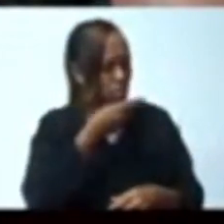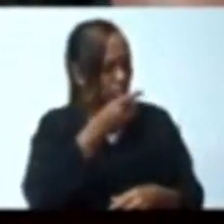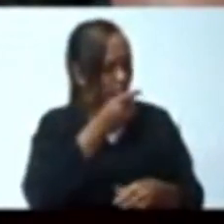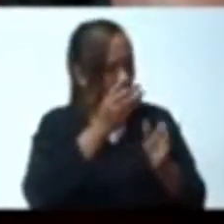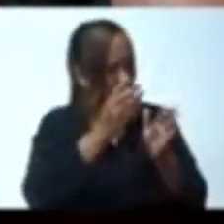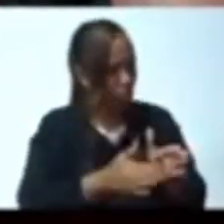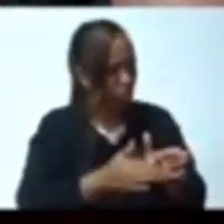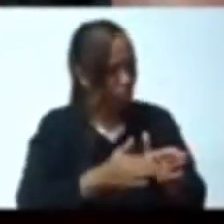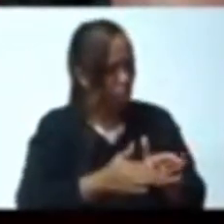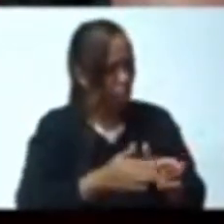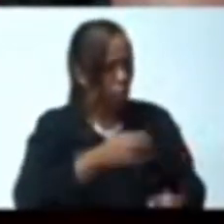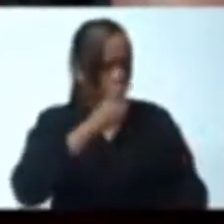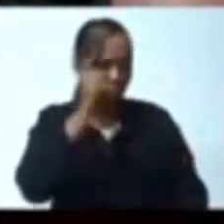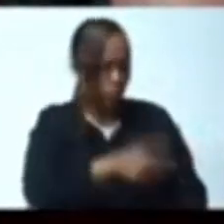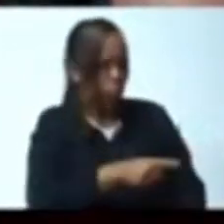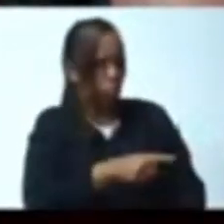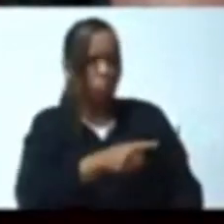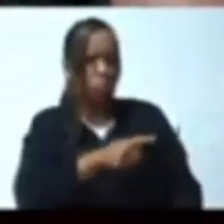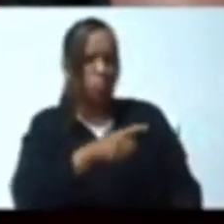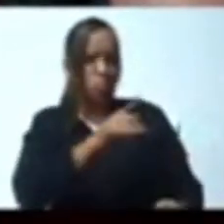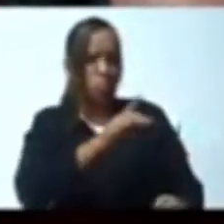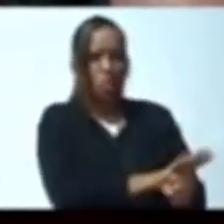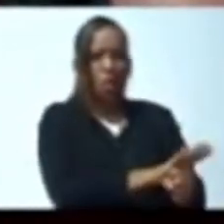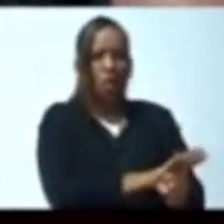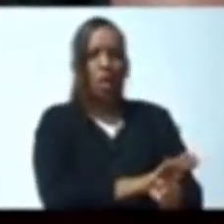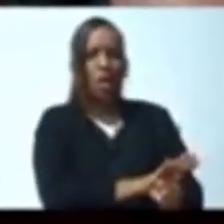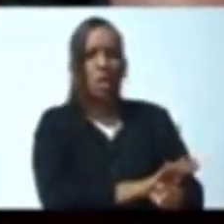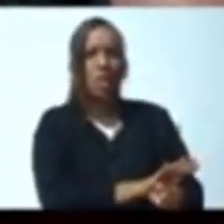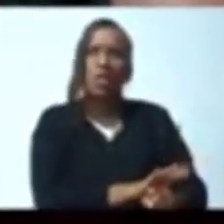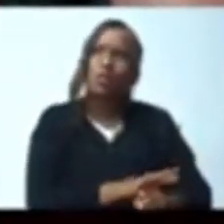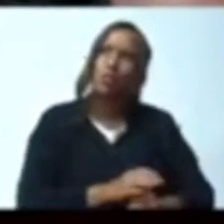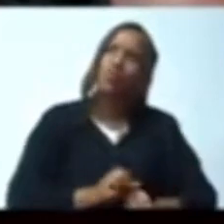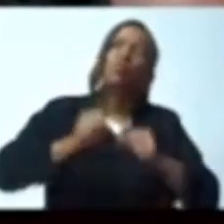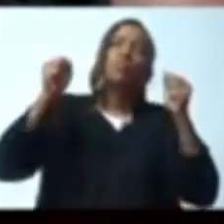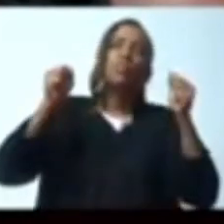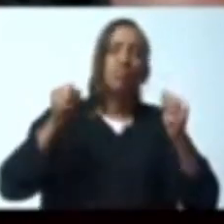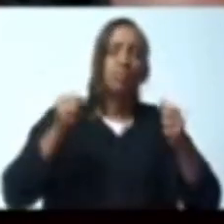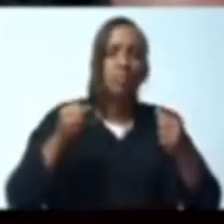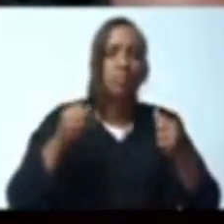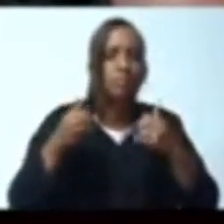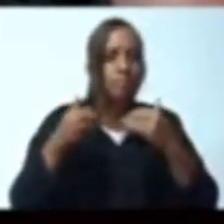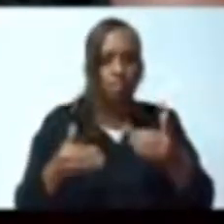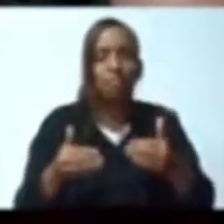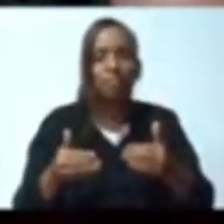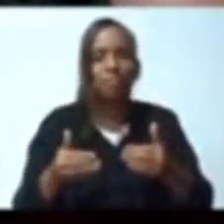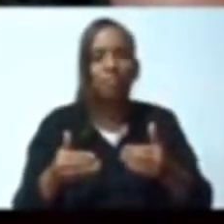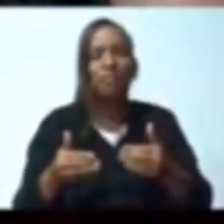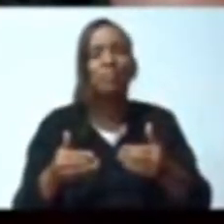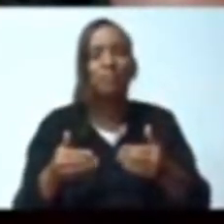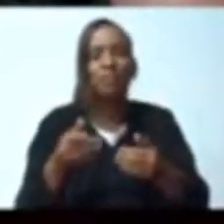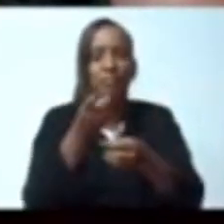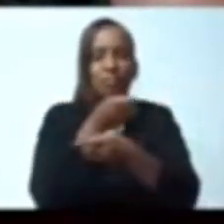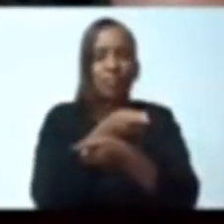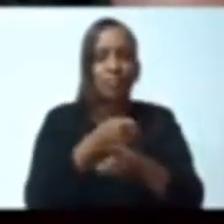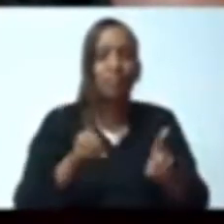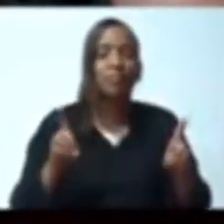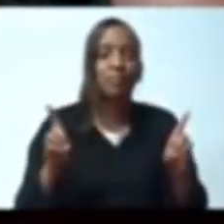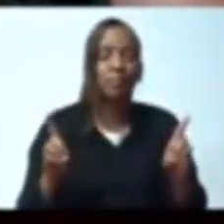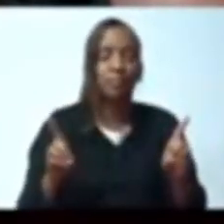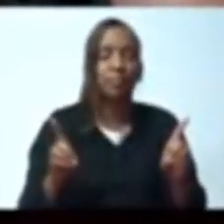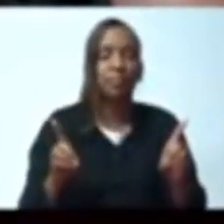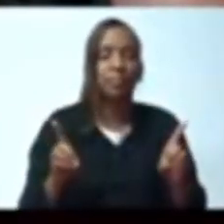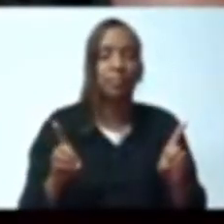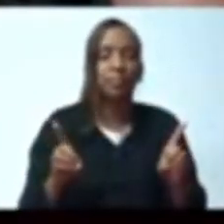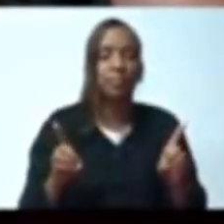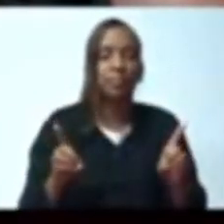en su proceso de construcción de un proceso democrático. En la historia